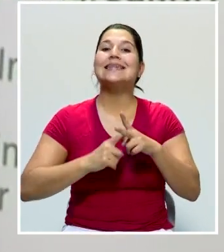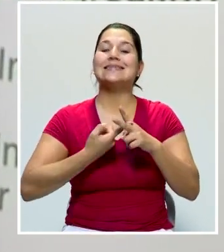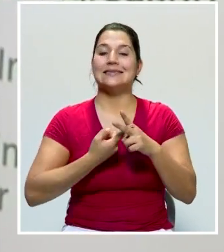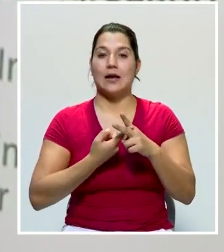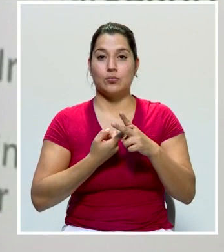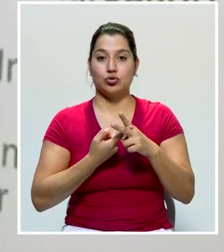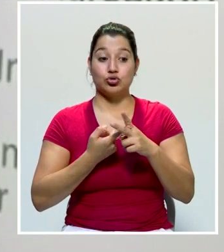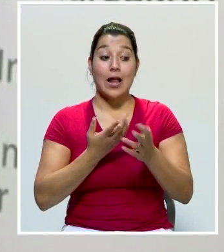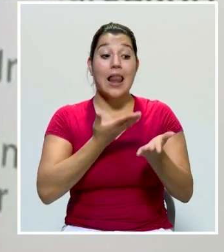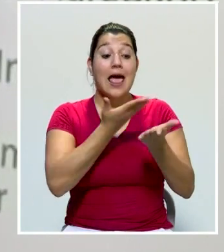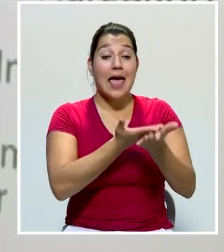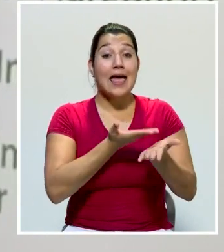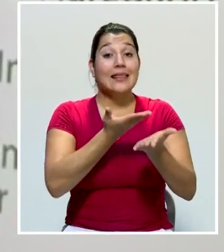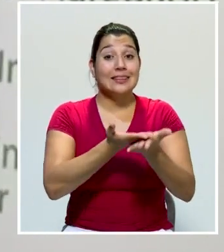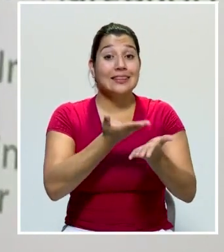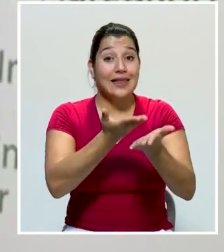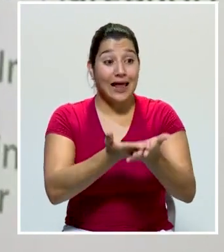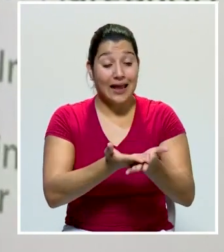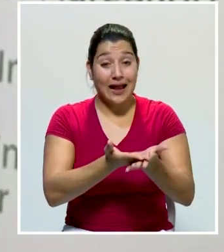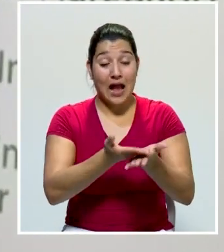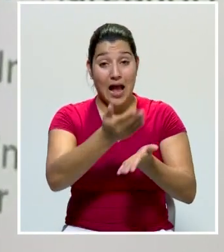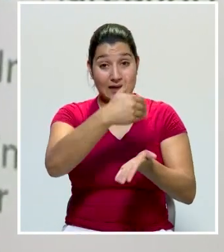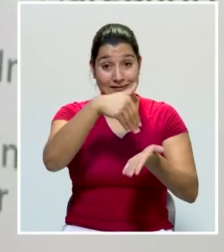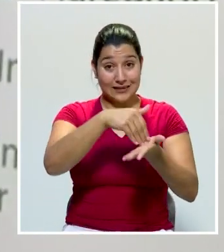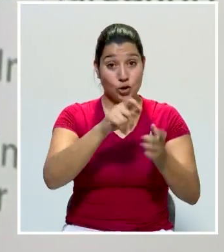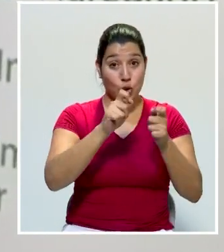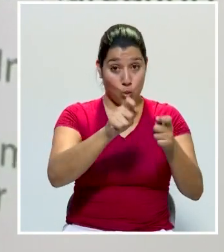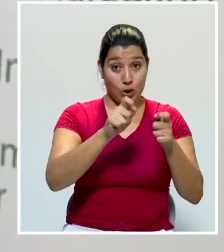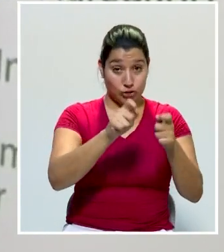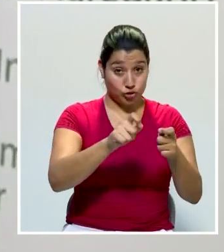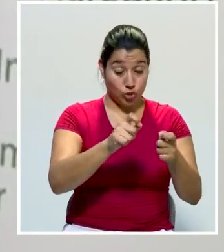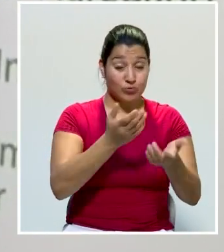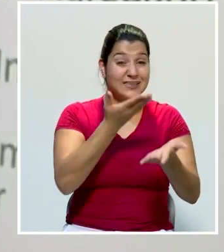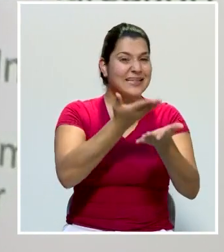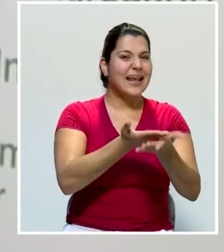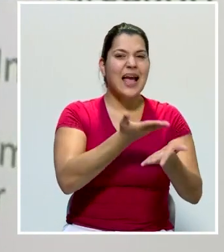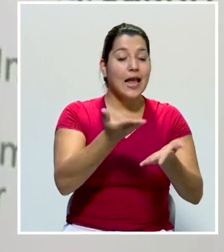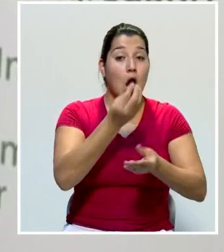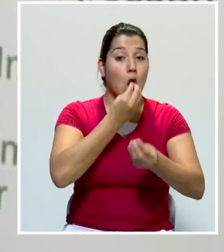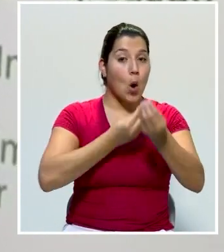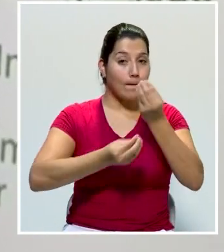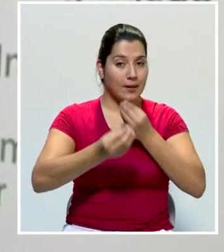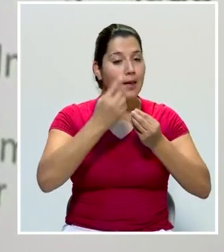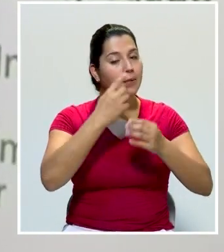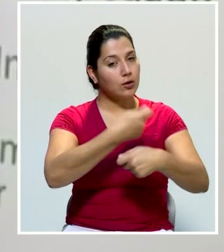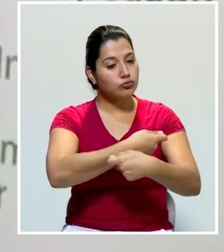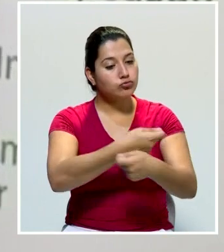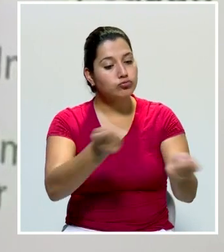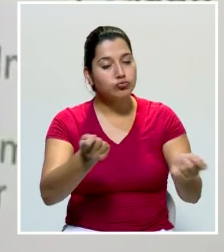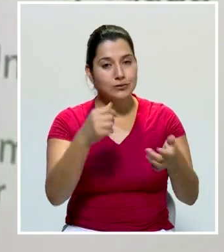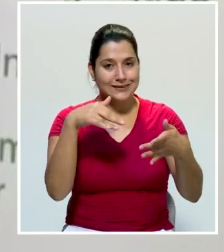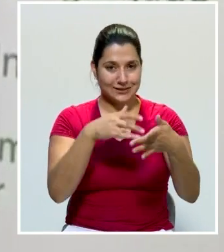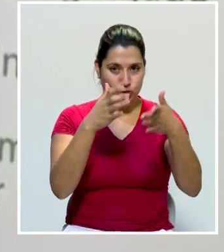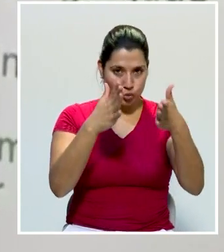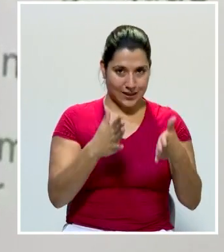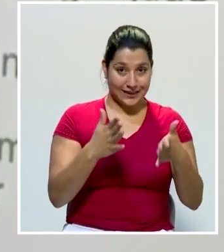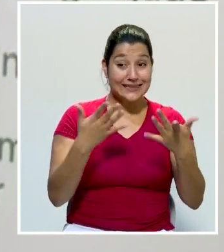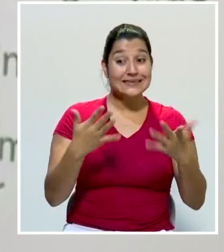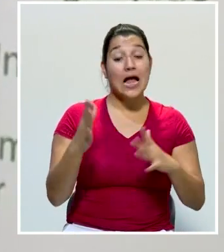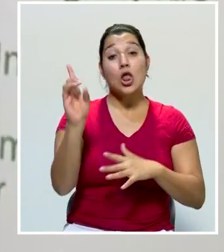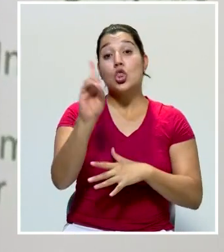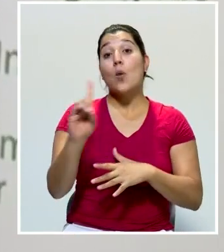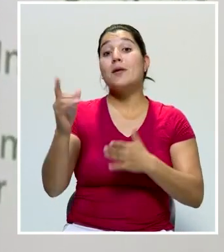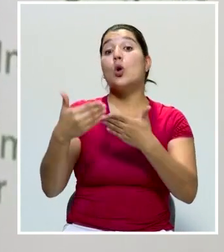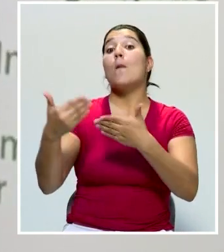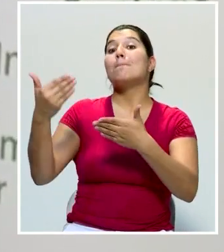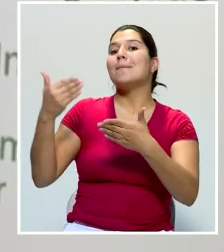protocolo de entrega para el Ministerio de Educación, donde el domingo pasado se cerró los pedidos por medio de la página web.